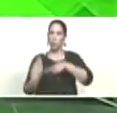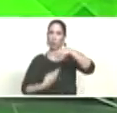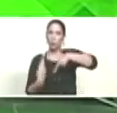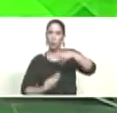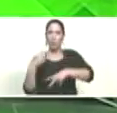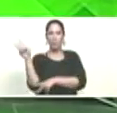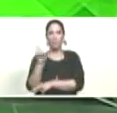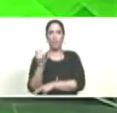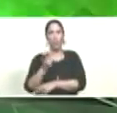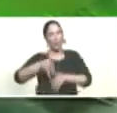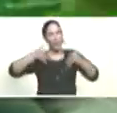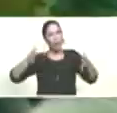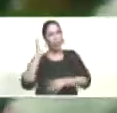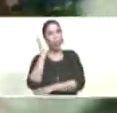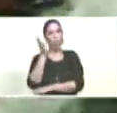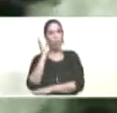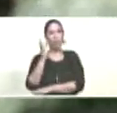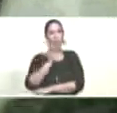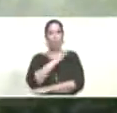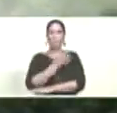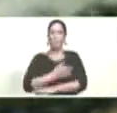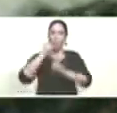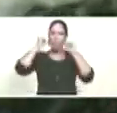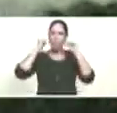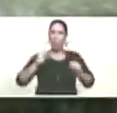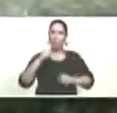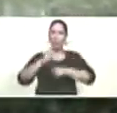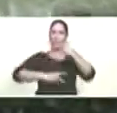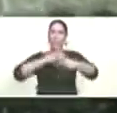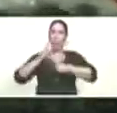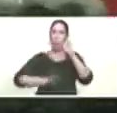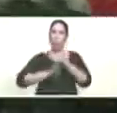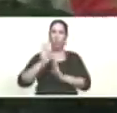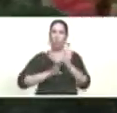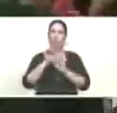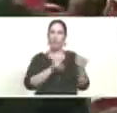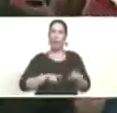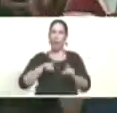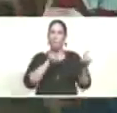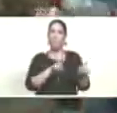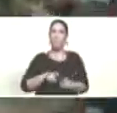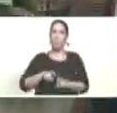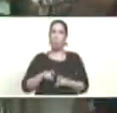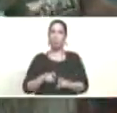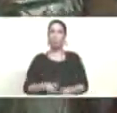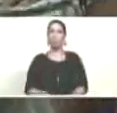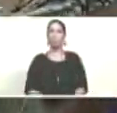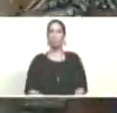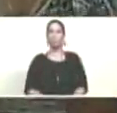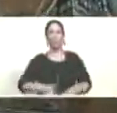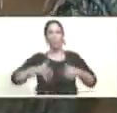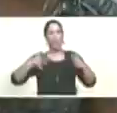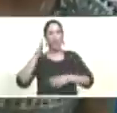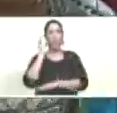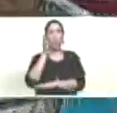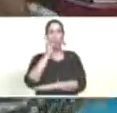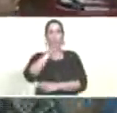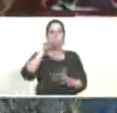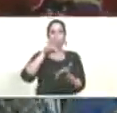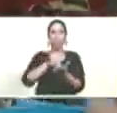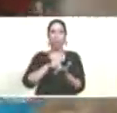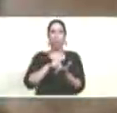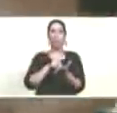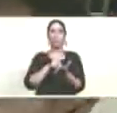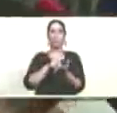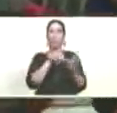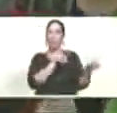gran congreso de las fuerzas productivas del campo, un gran congreso nacional de